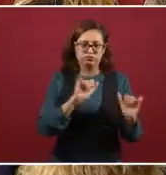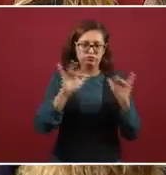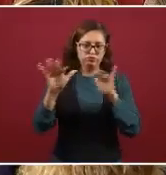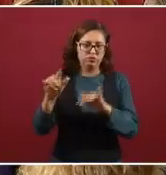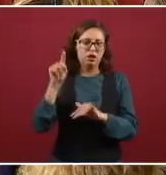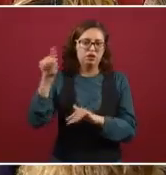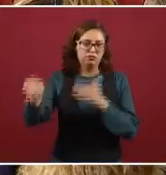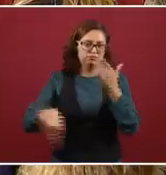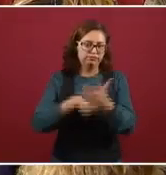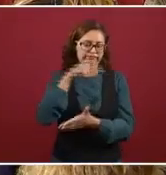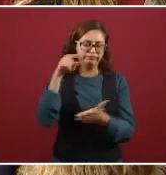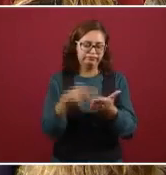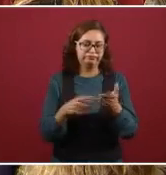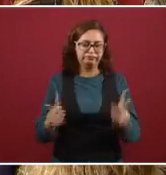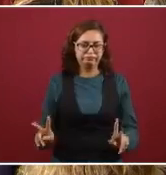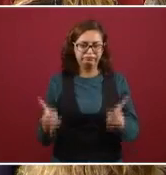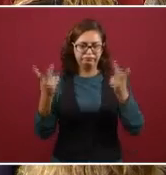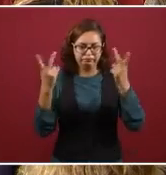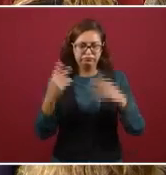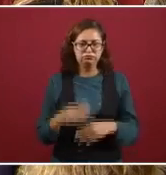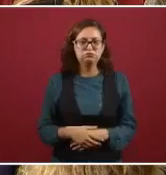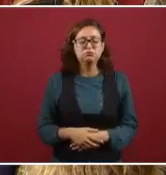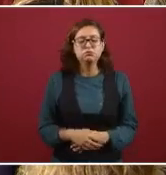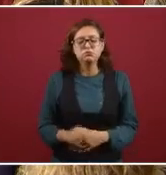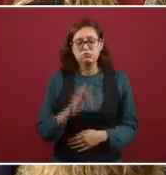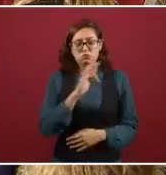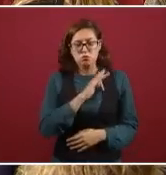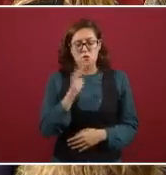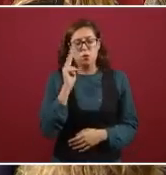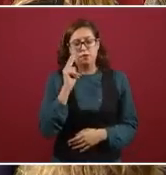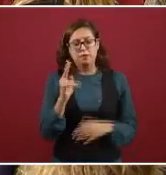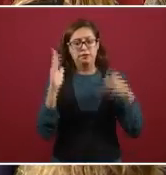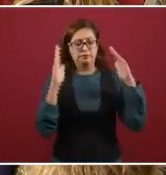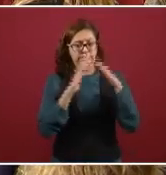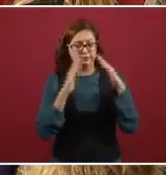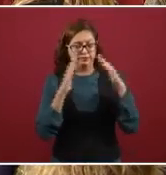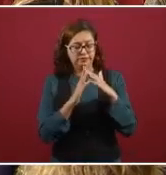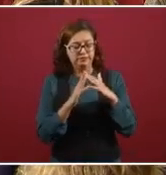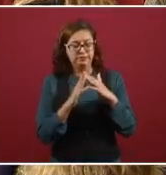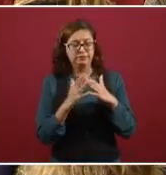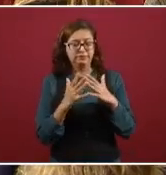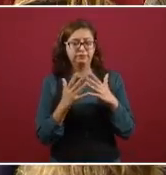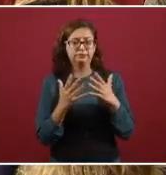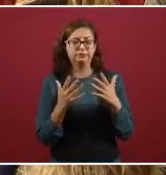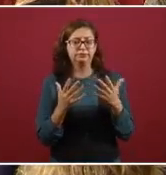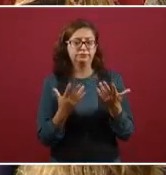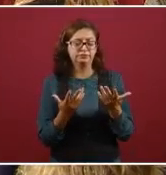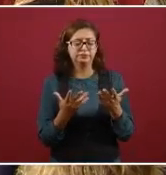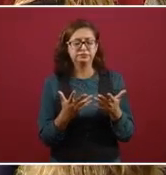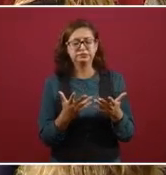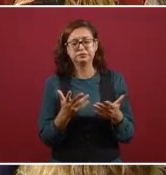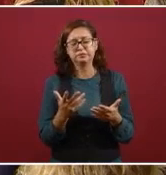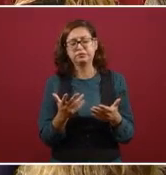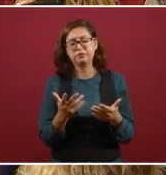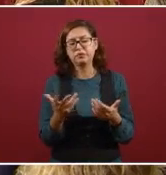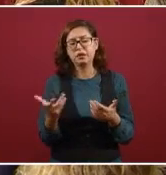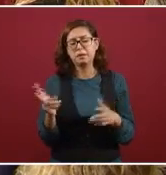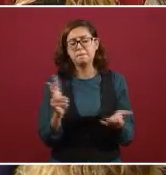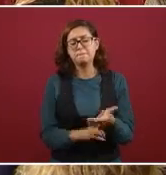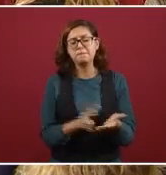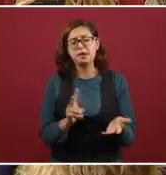subastas. Ustedes pueden ver, ahí está la casa habitación, está valorada en 95